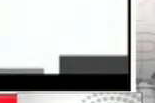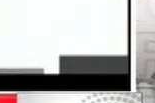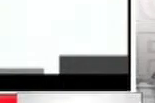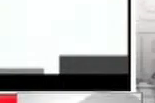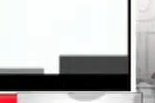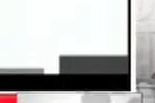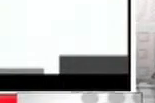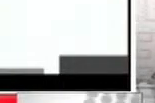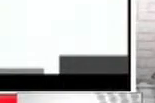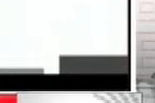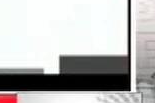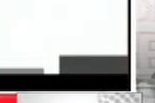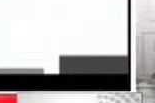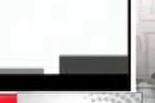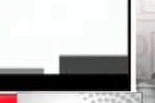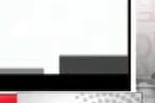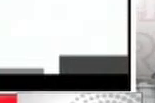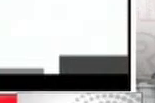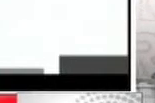¿No?